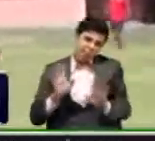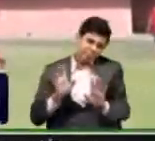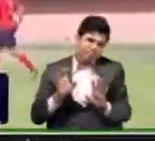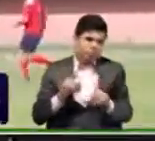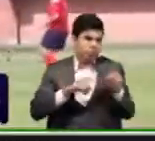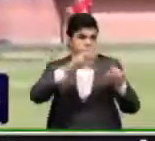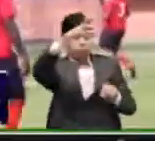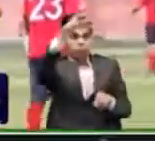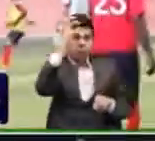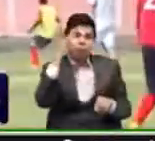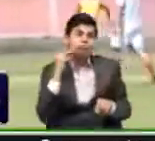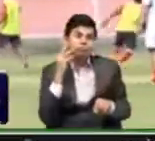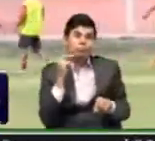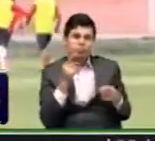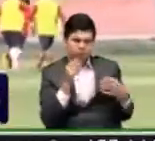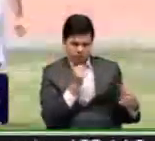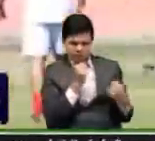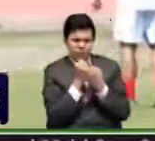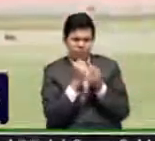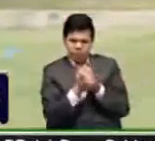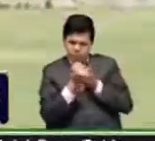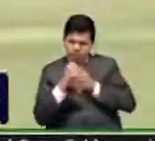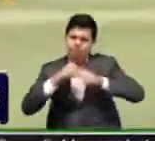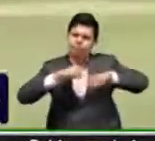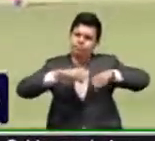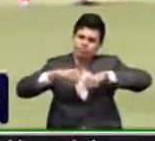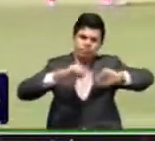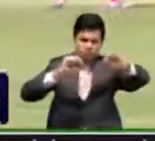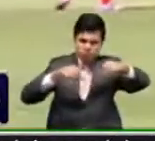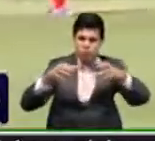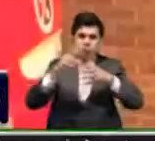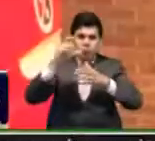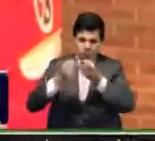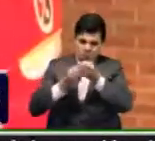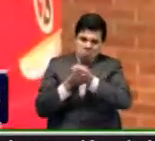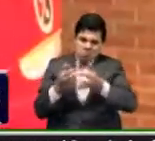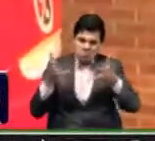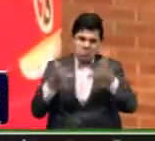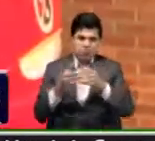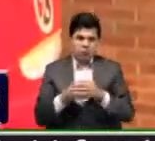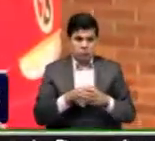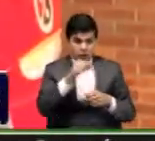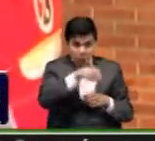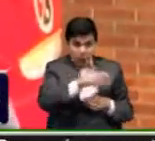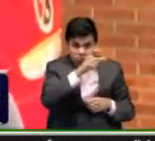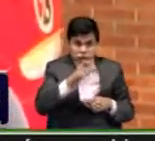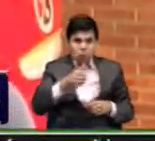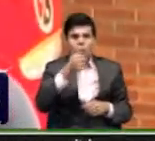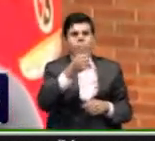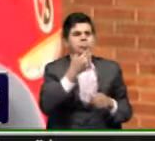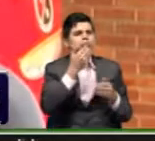ante las dificultades pueden sacar lo mejor de su rendimiento para beneficio del equipo. Muy excelentes personas, buenos